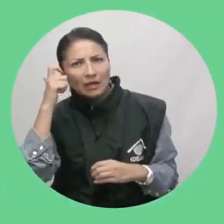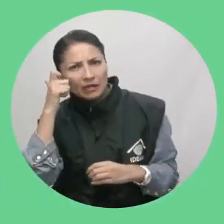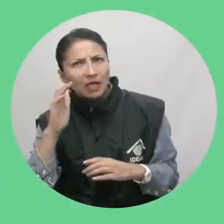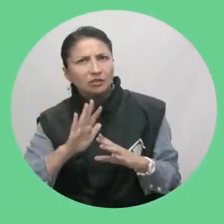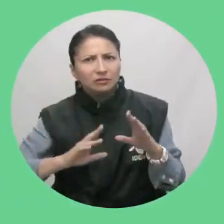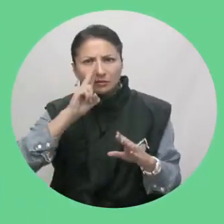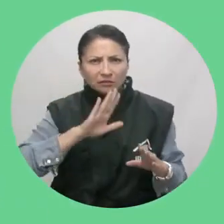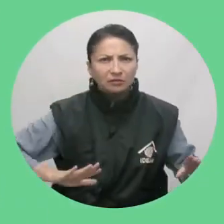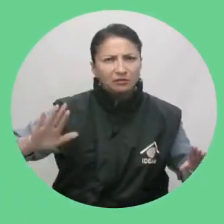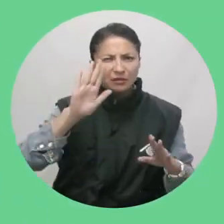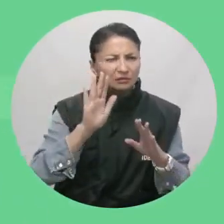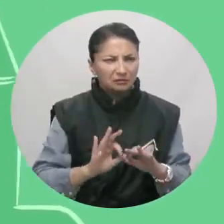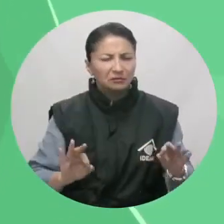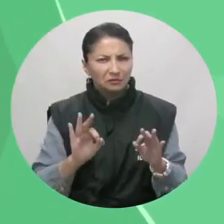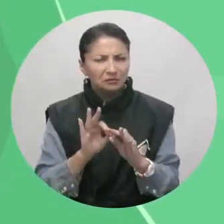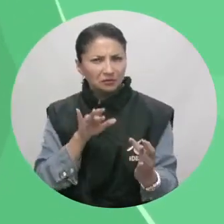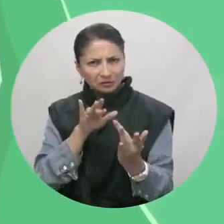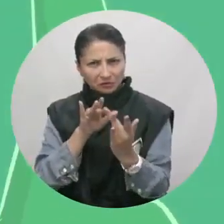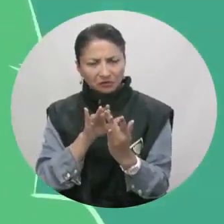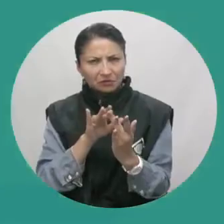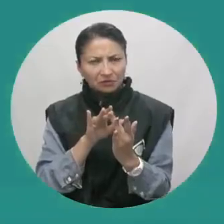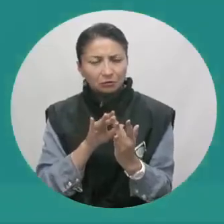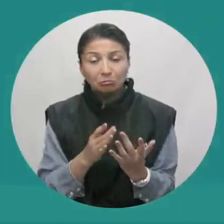tiempo real, detallada, satelital,